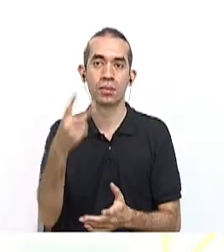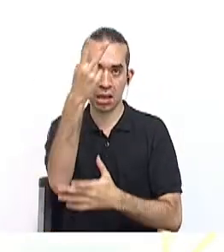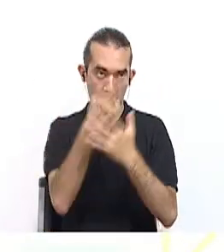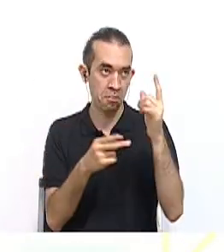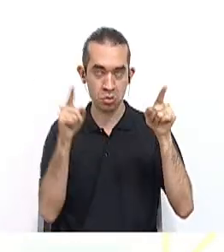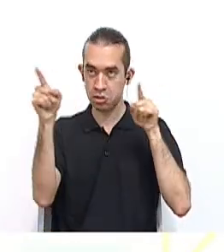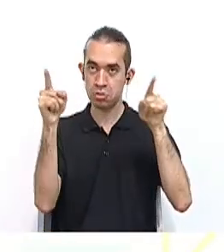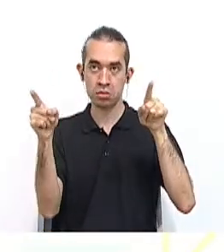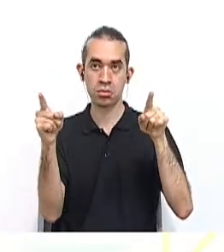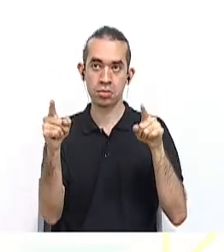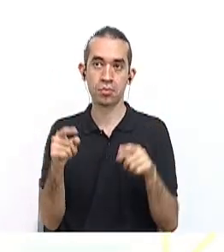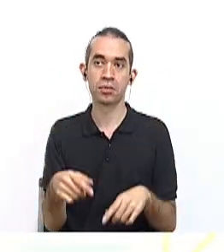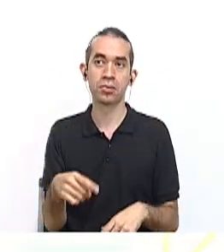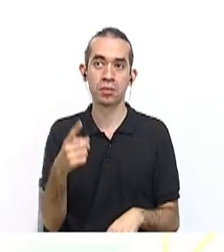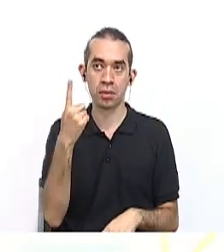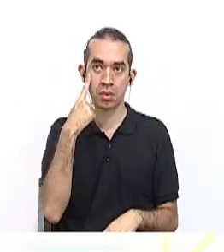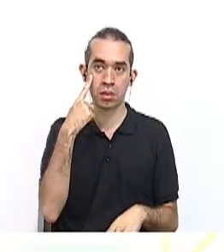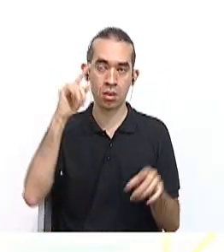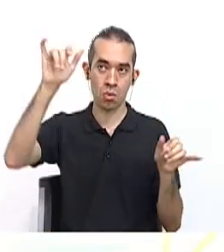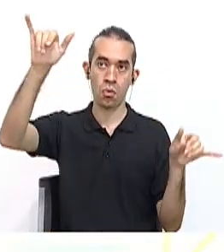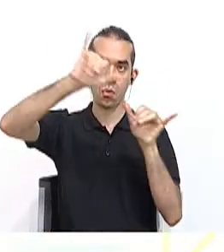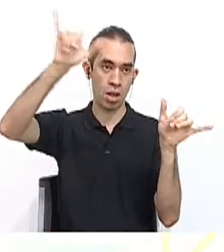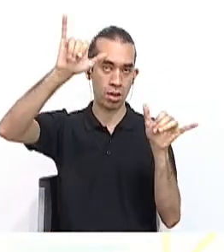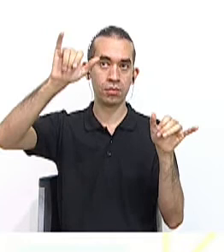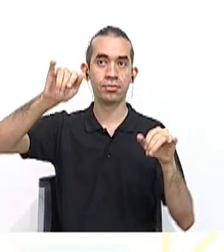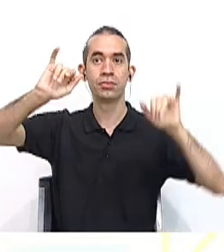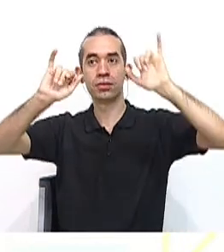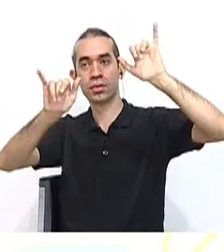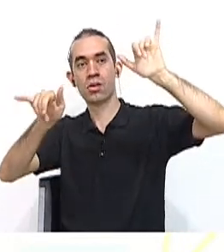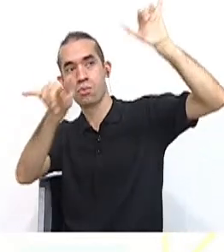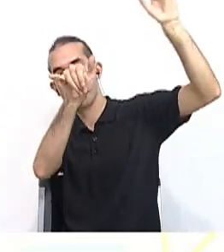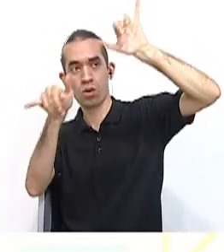triángulos tienen 2 ángulos iguales.